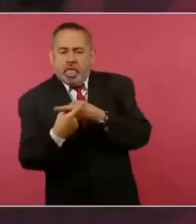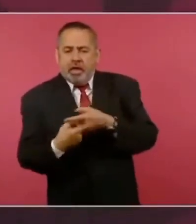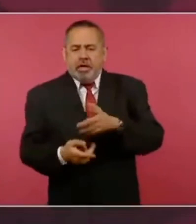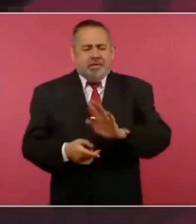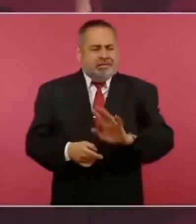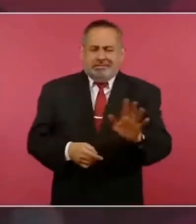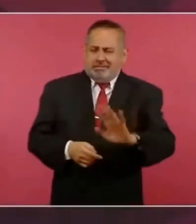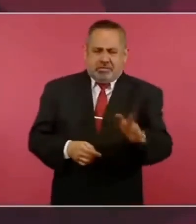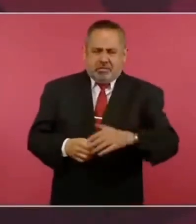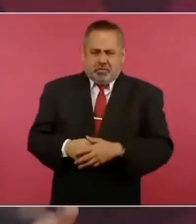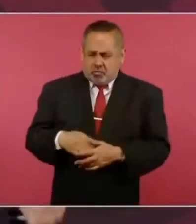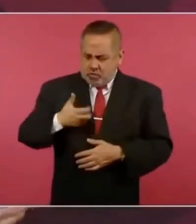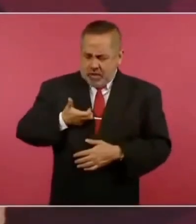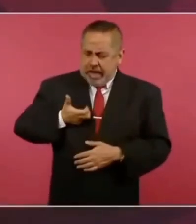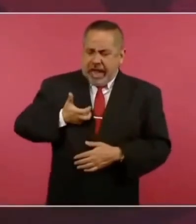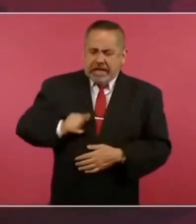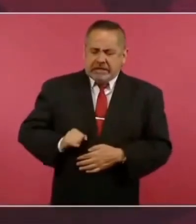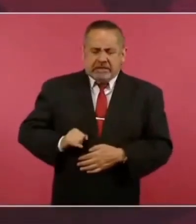No, esto es lo que pienso.